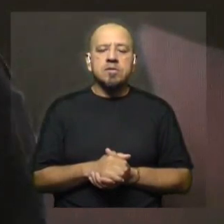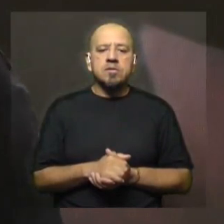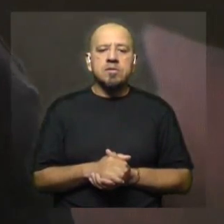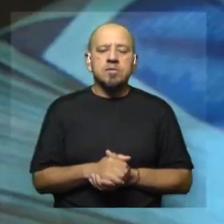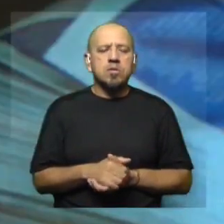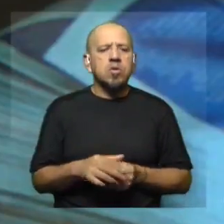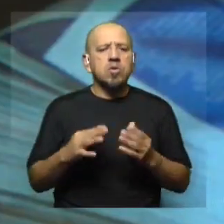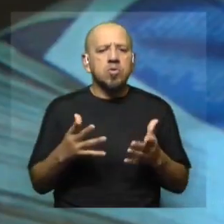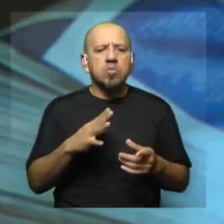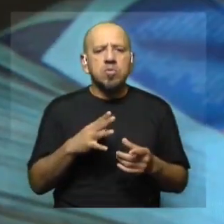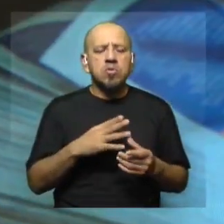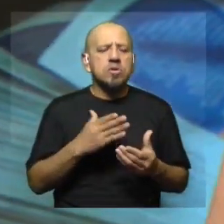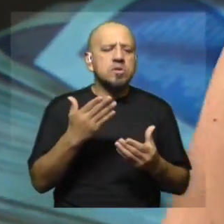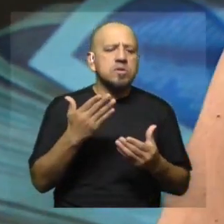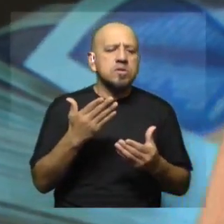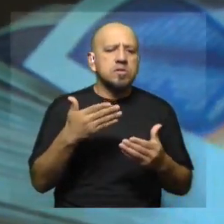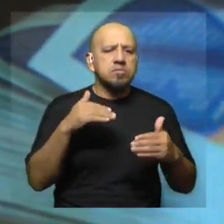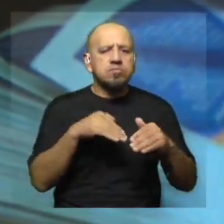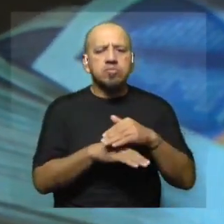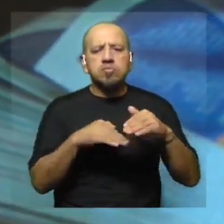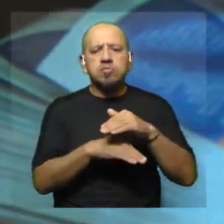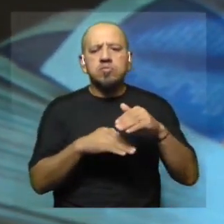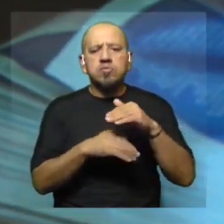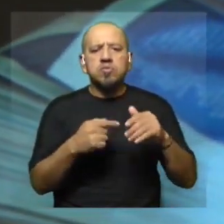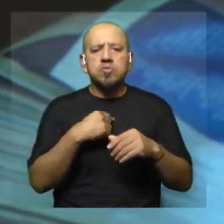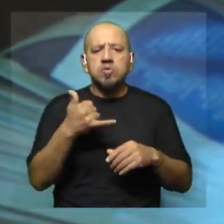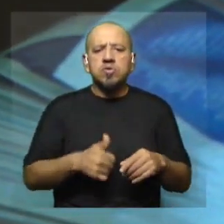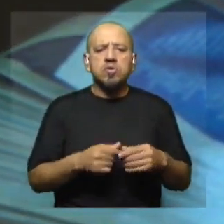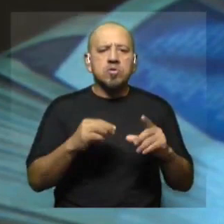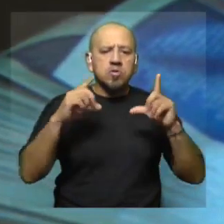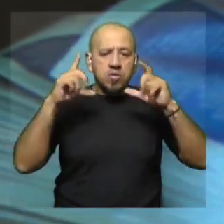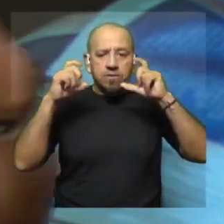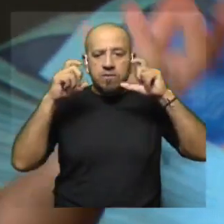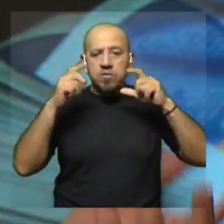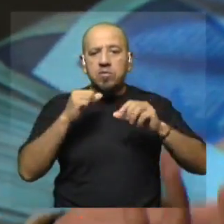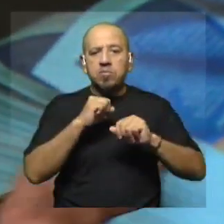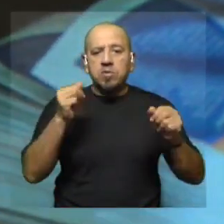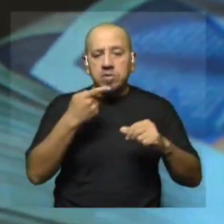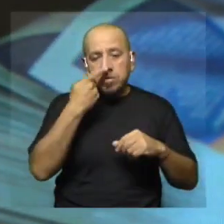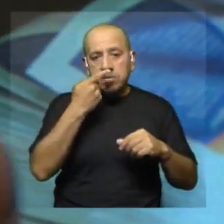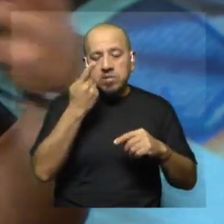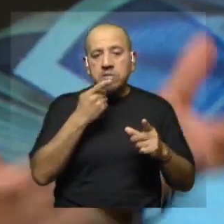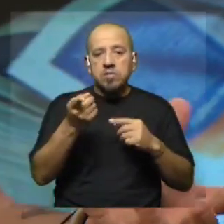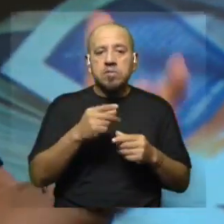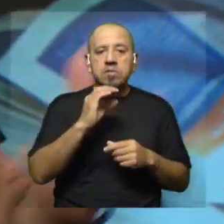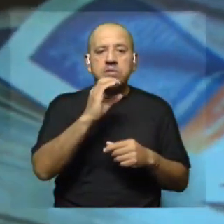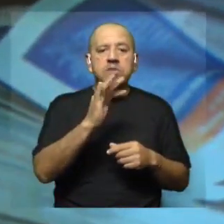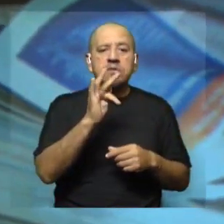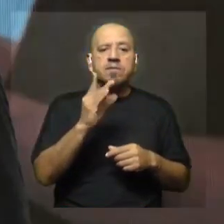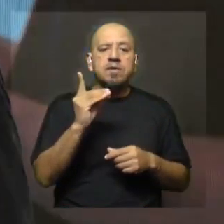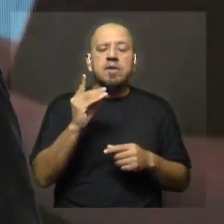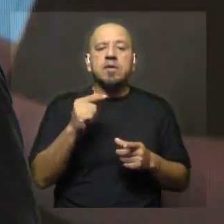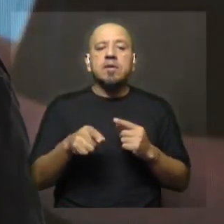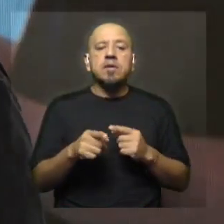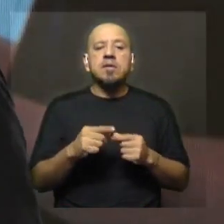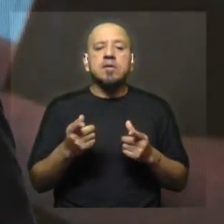Bueno, hablas del archivo. ¿Cómo se nutre ese archivo? Por ejemplo, yo tengo un montón de fotografías que pueden ser interesantes para el centro y las puedo donar. ¿Cómo es? Claro,